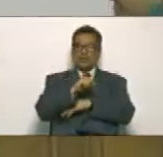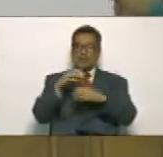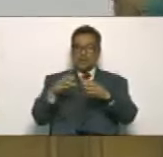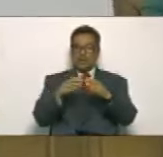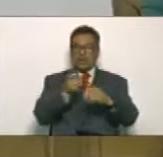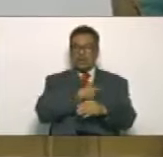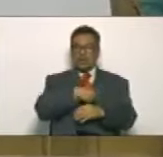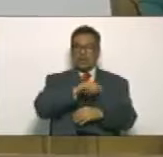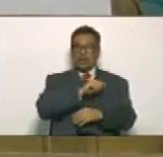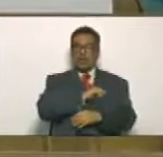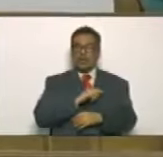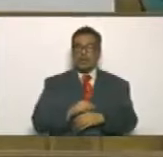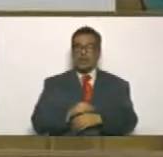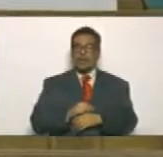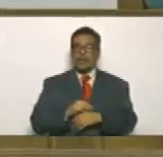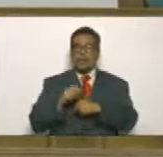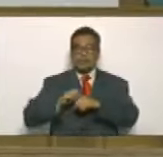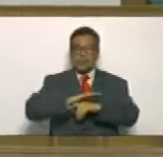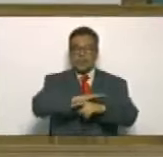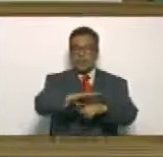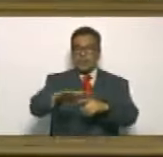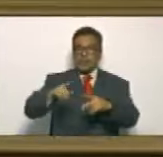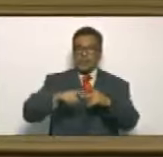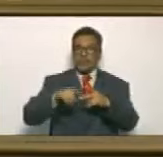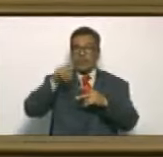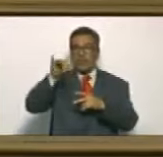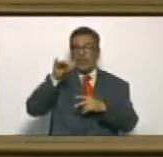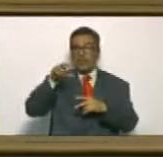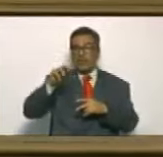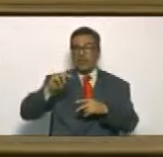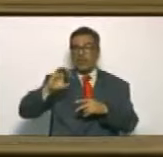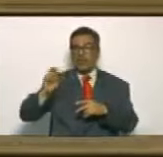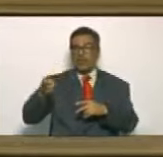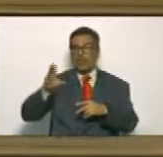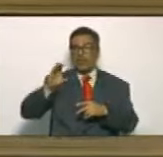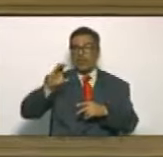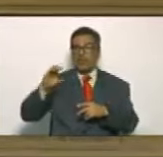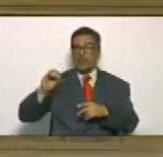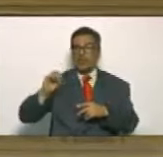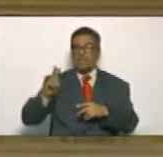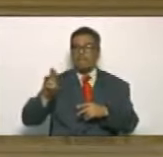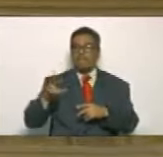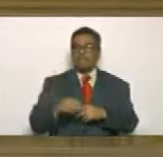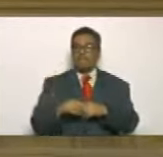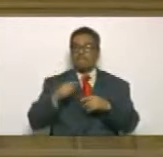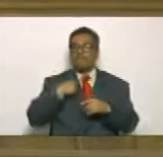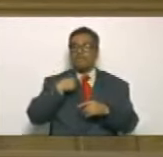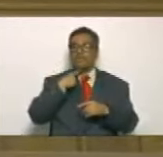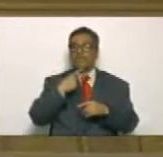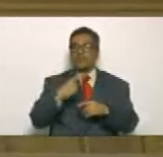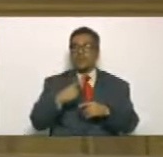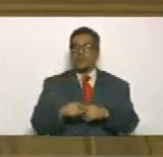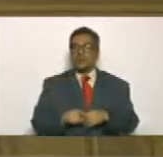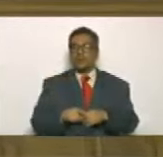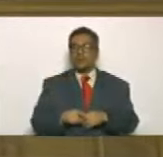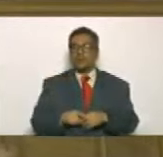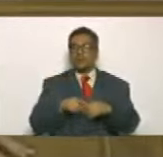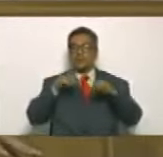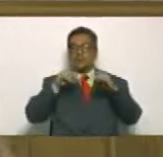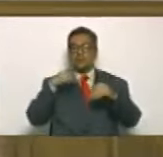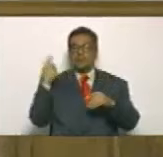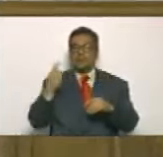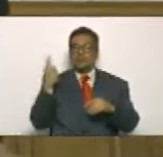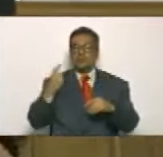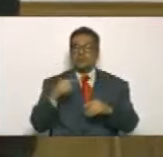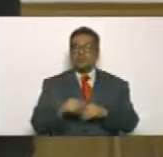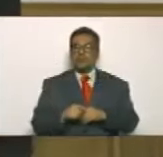español en las llanuras de Quinúa, en Ayacucho, da aquel discurso que